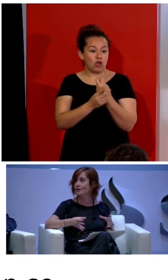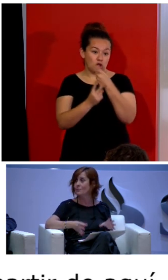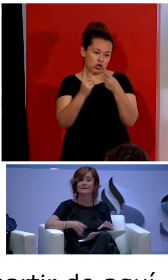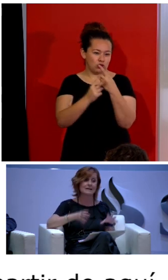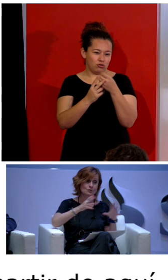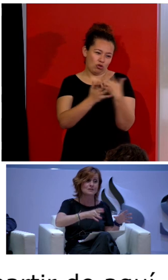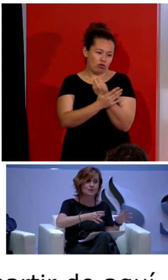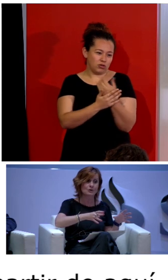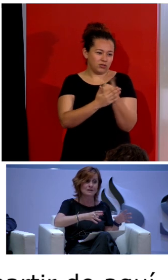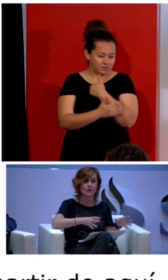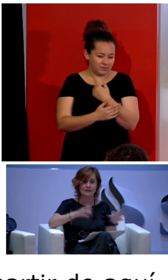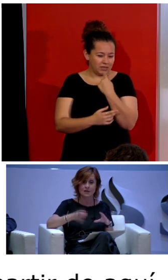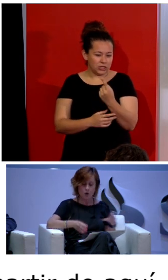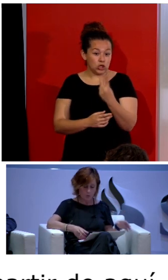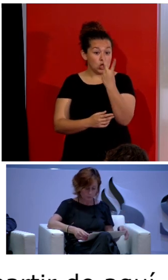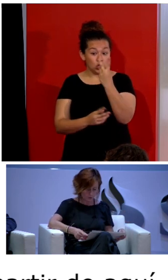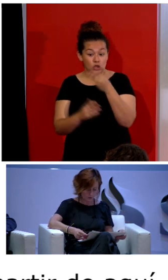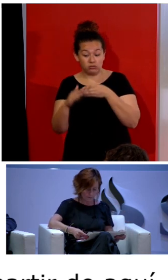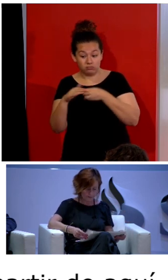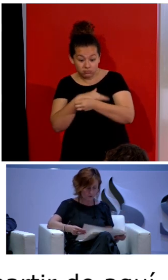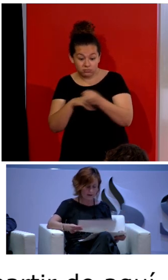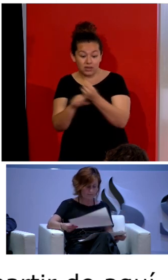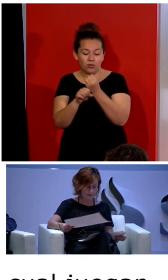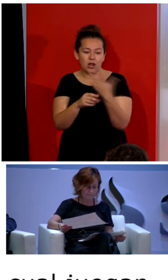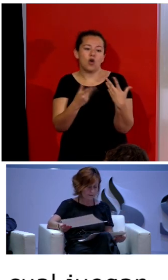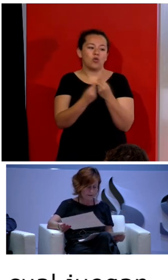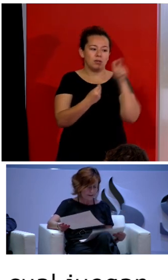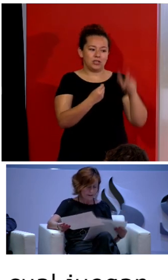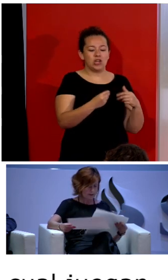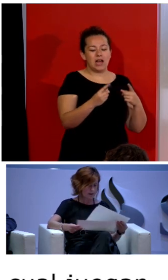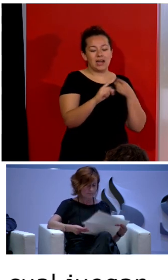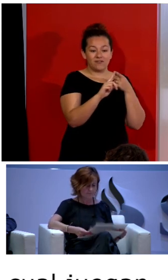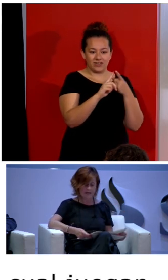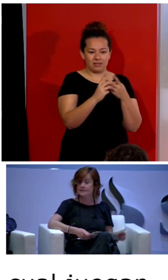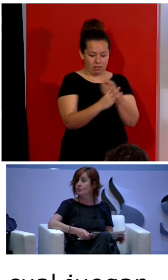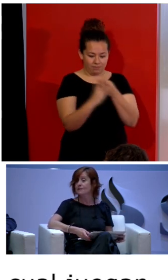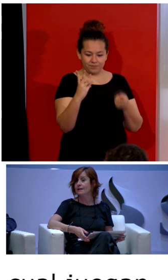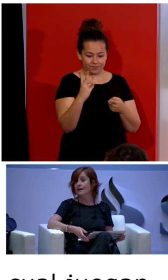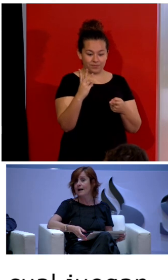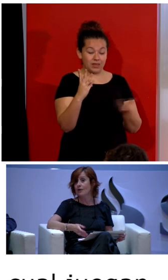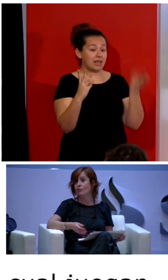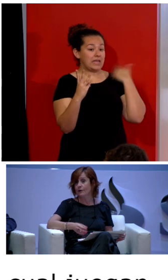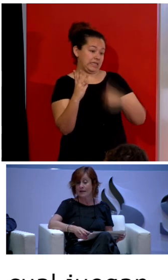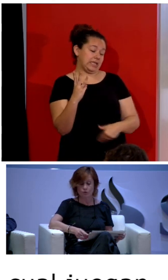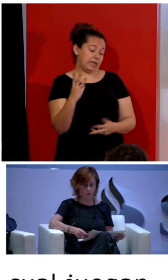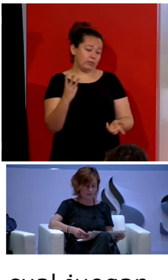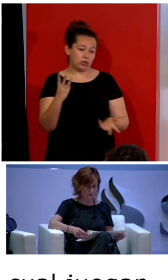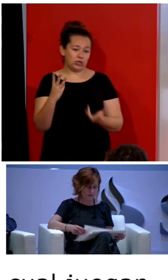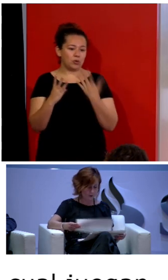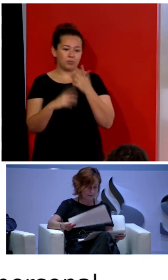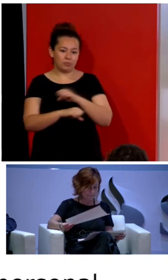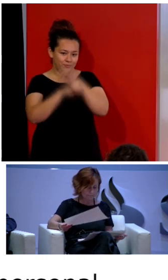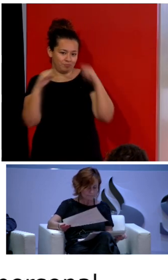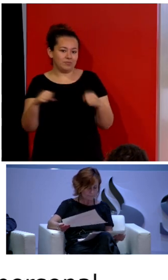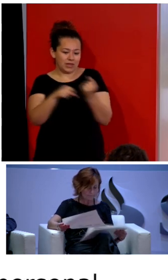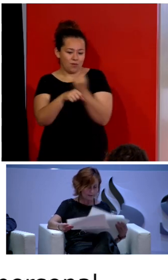dicho anteriormente, las dos insertoras laborales junto con el personal referente y ya lo que sería la consolidación